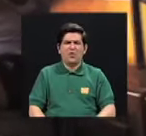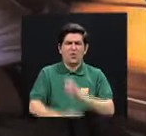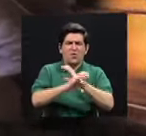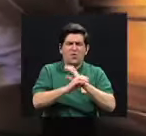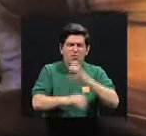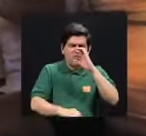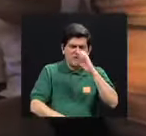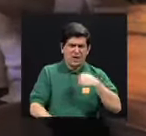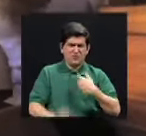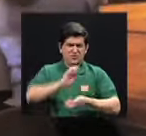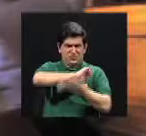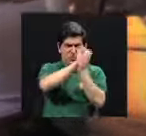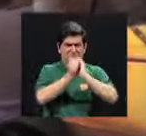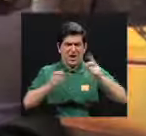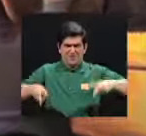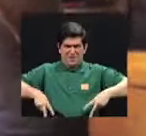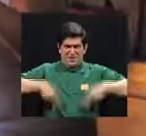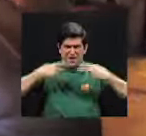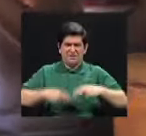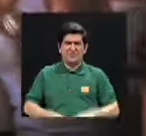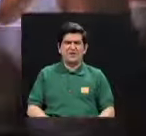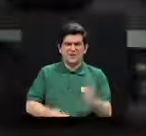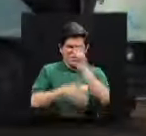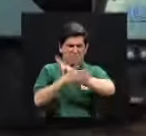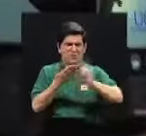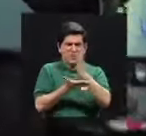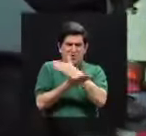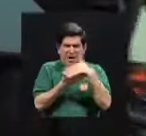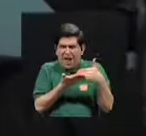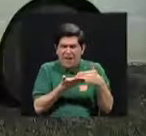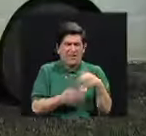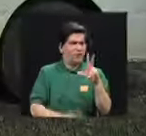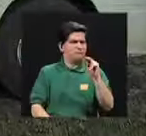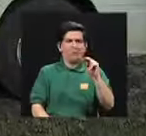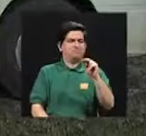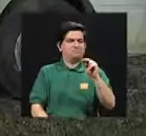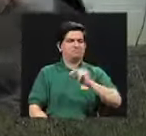vida por ninguna universidad del mundo.